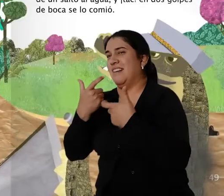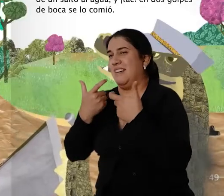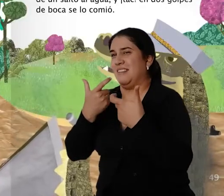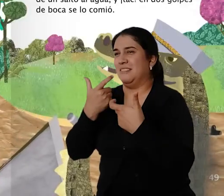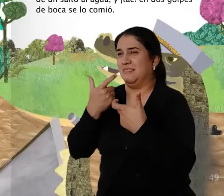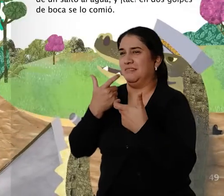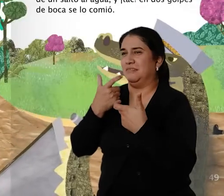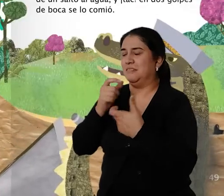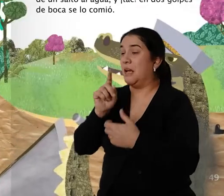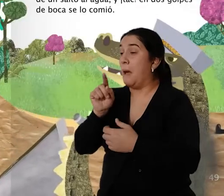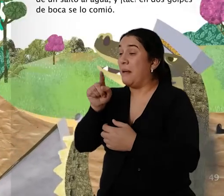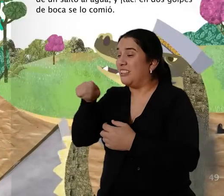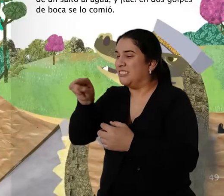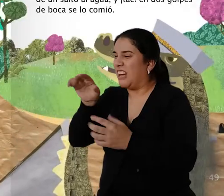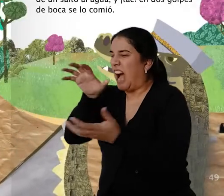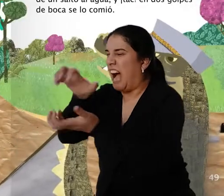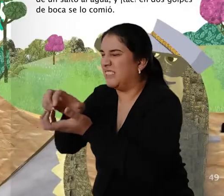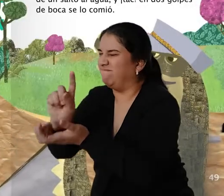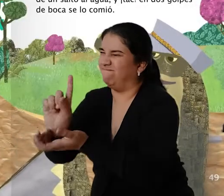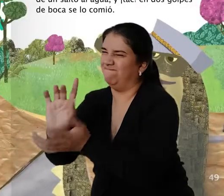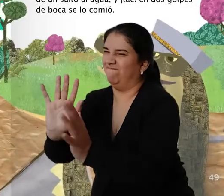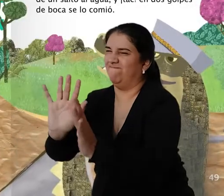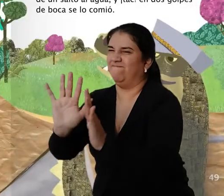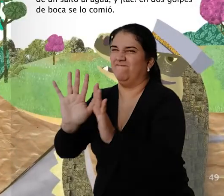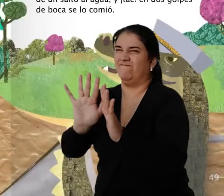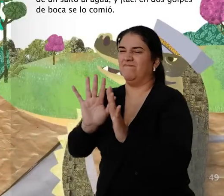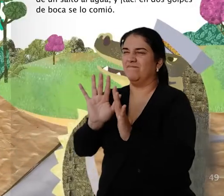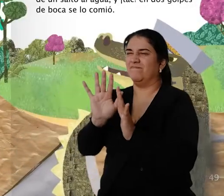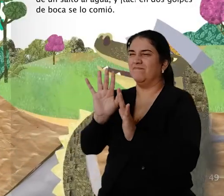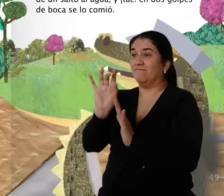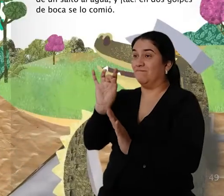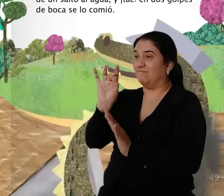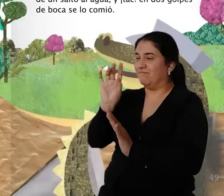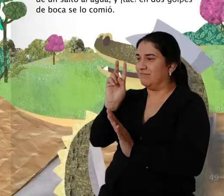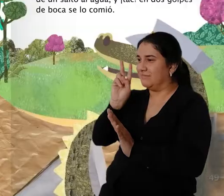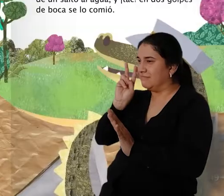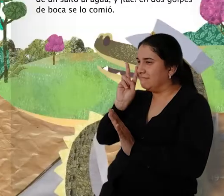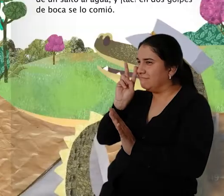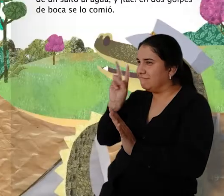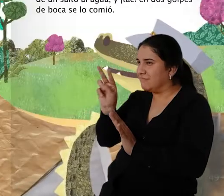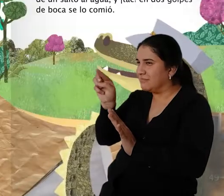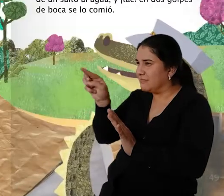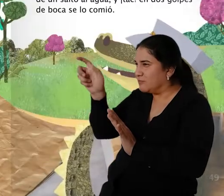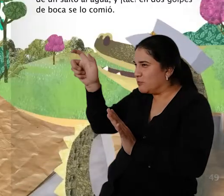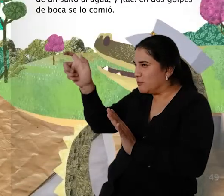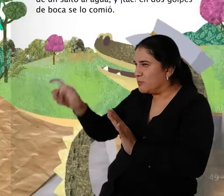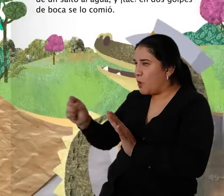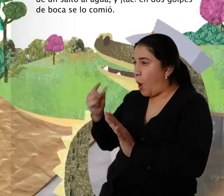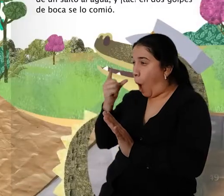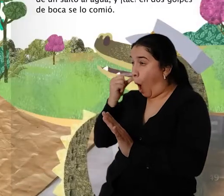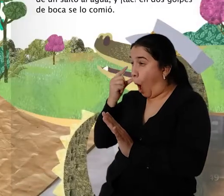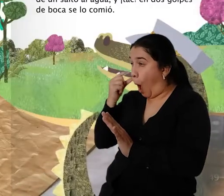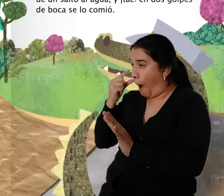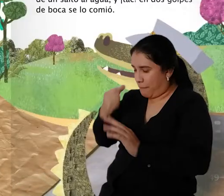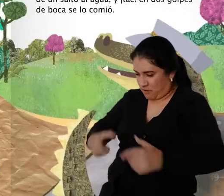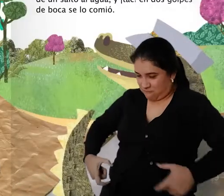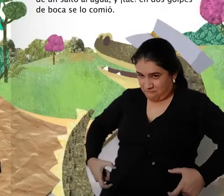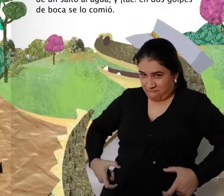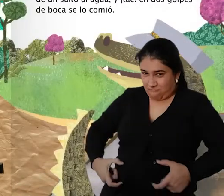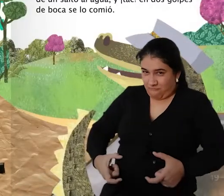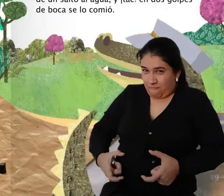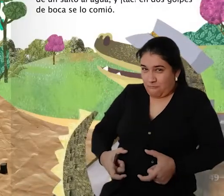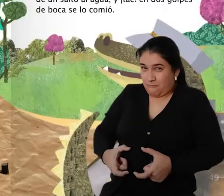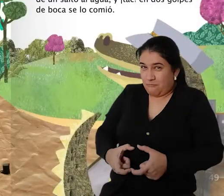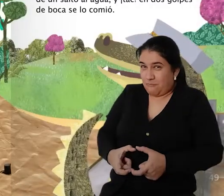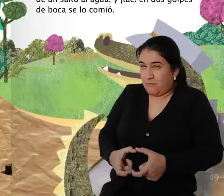No quisieron comer a ningún hombre, aunque bien lo merecían. Solo cuando pasó uno que tenía galones de oro en el traje y